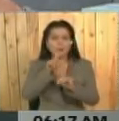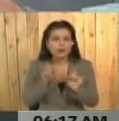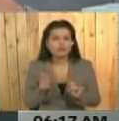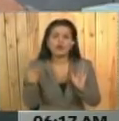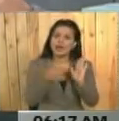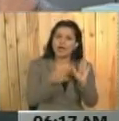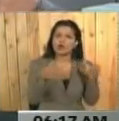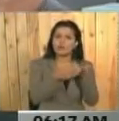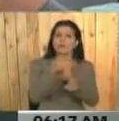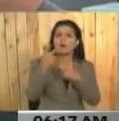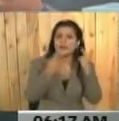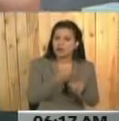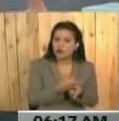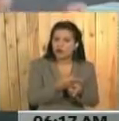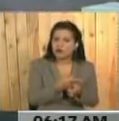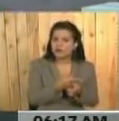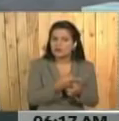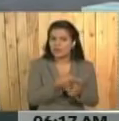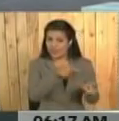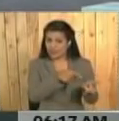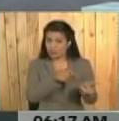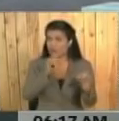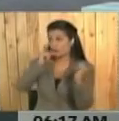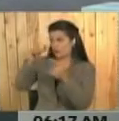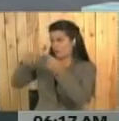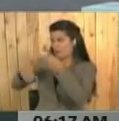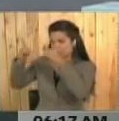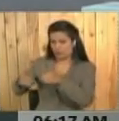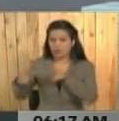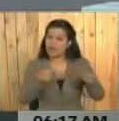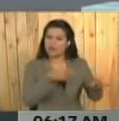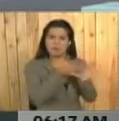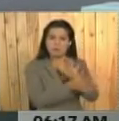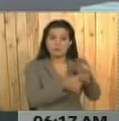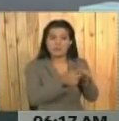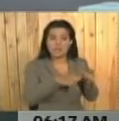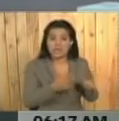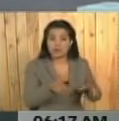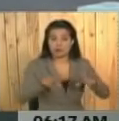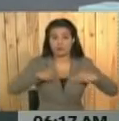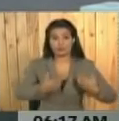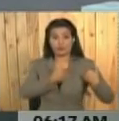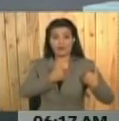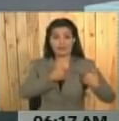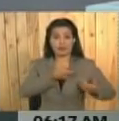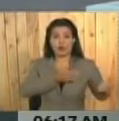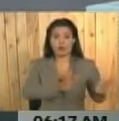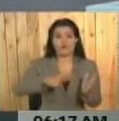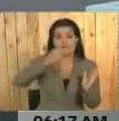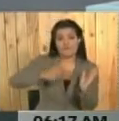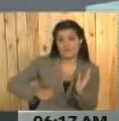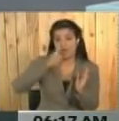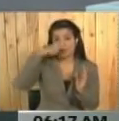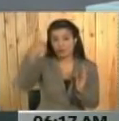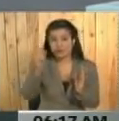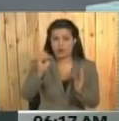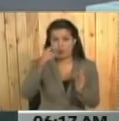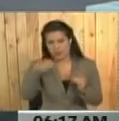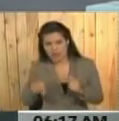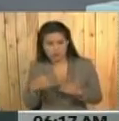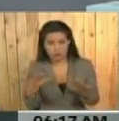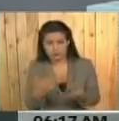políticos si es que ellos pretenden ser actores políticos para este año y para el año que viene no pero es que fíjate eh Todo esto lo